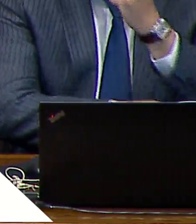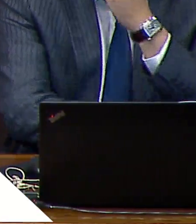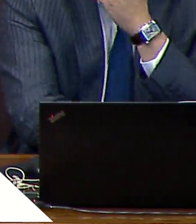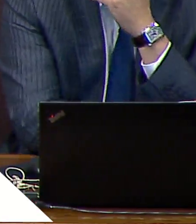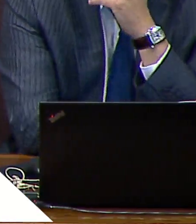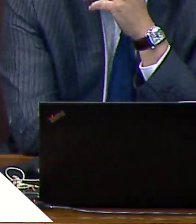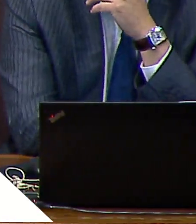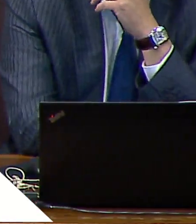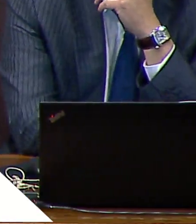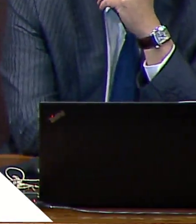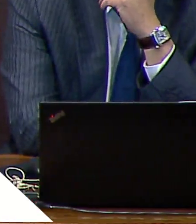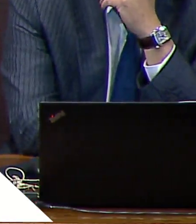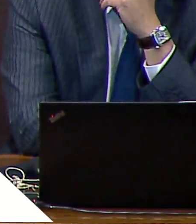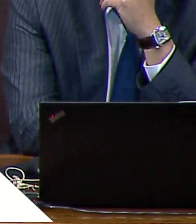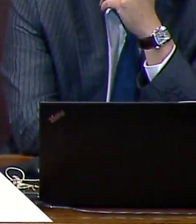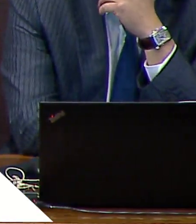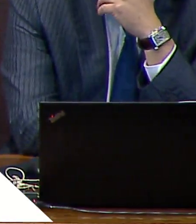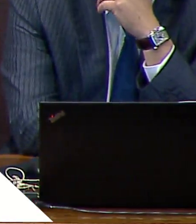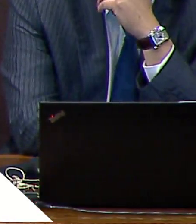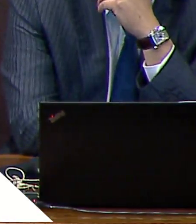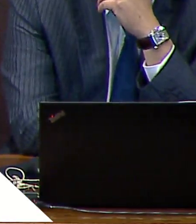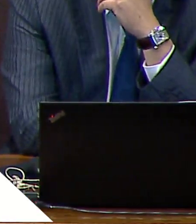interpelación señora